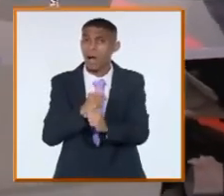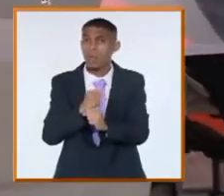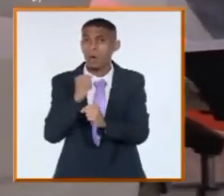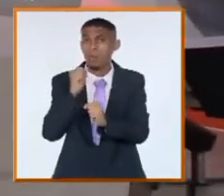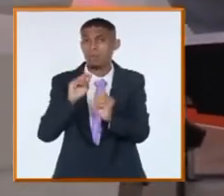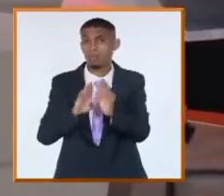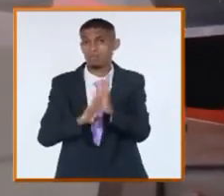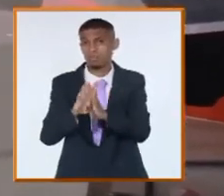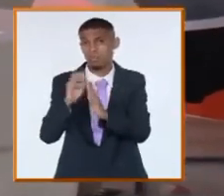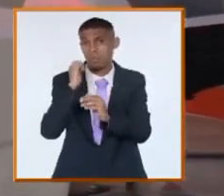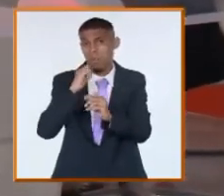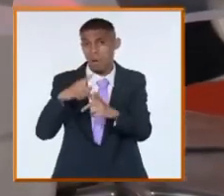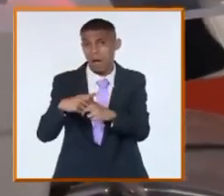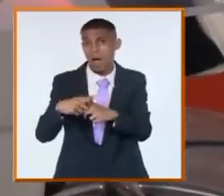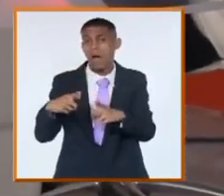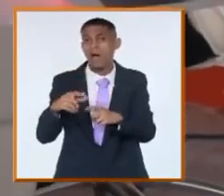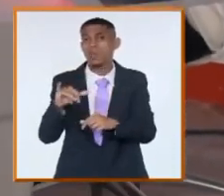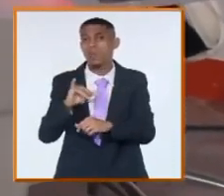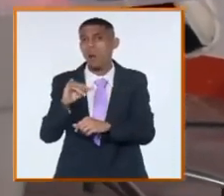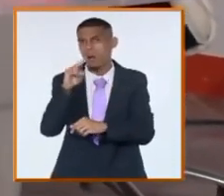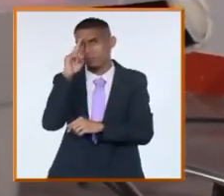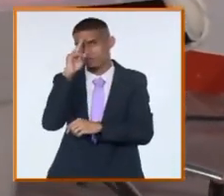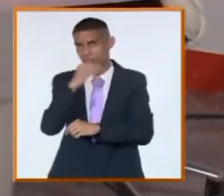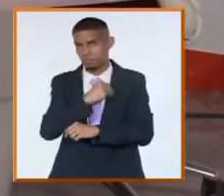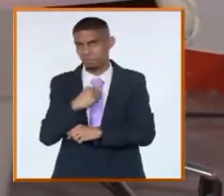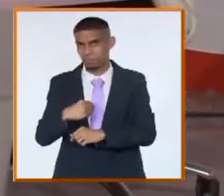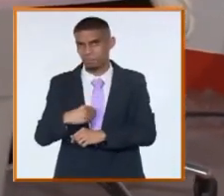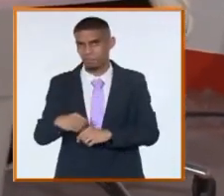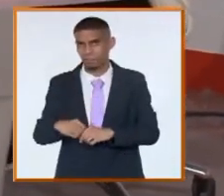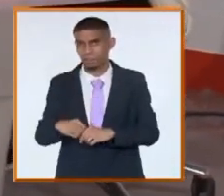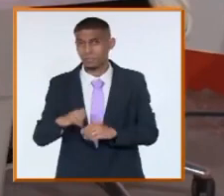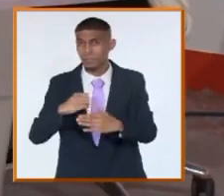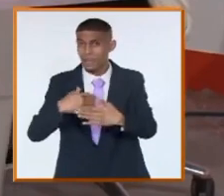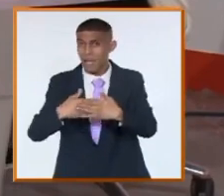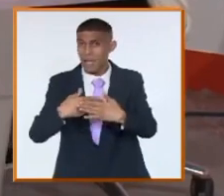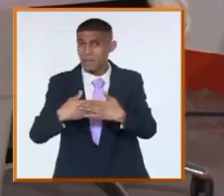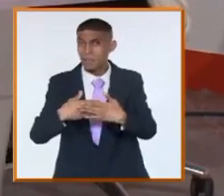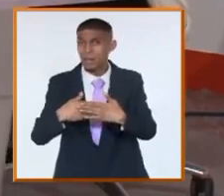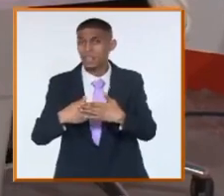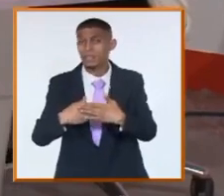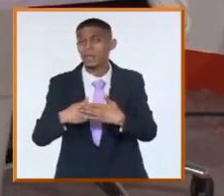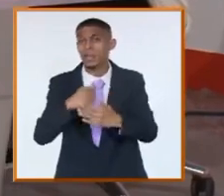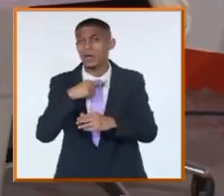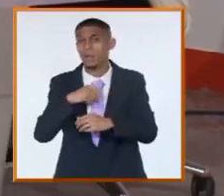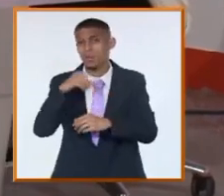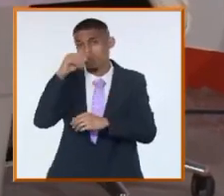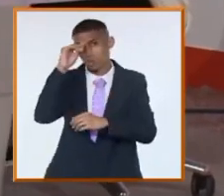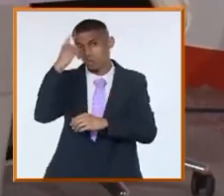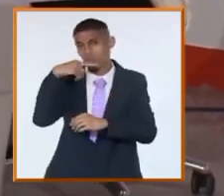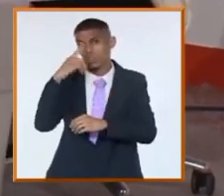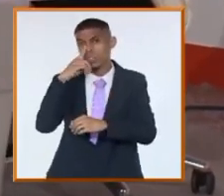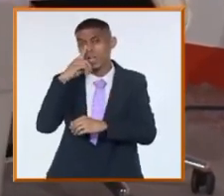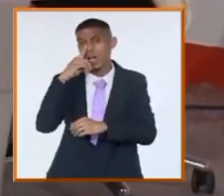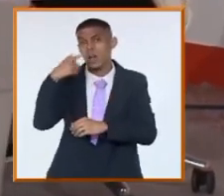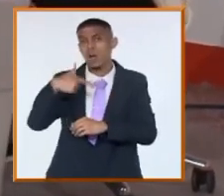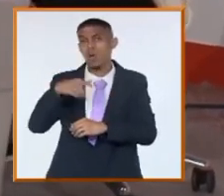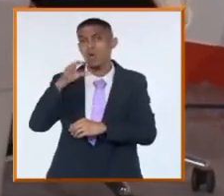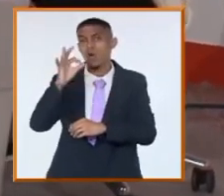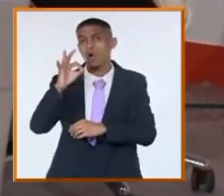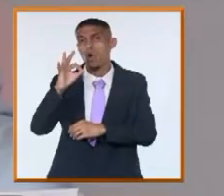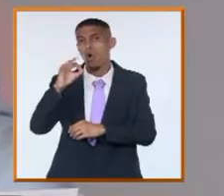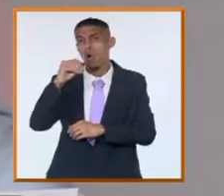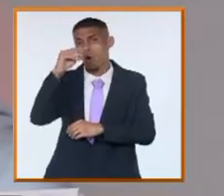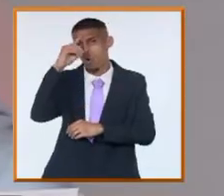sanitarios ahí también con la experiencia de la empresa mixta en San José estamos montando